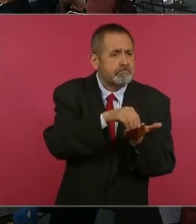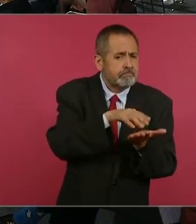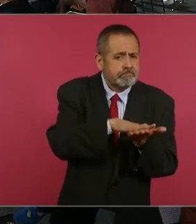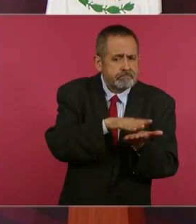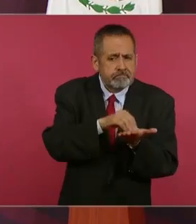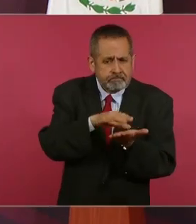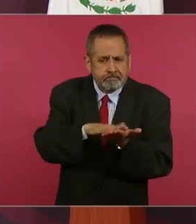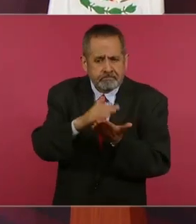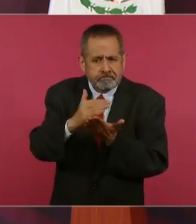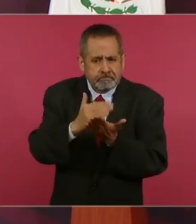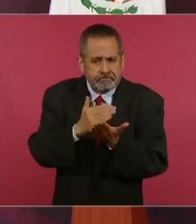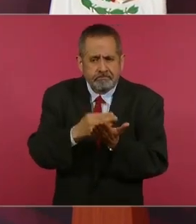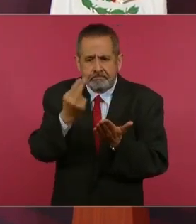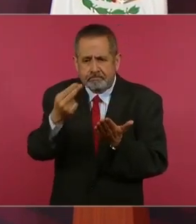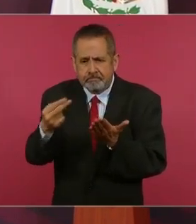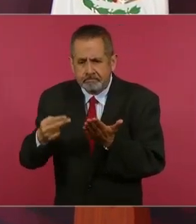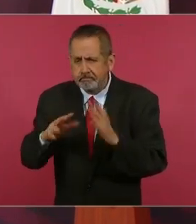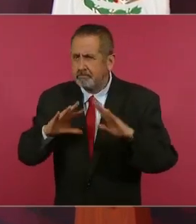alrededor de